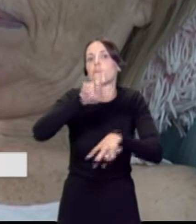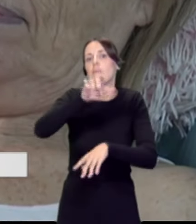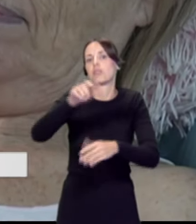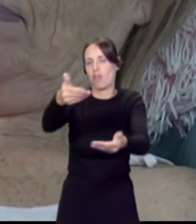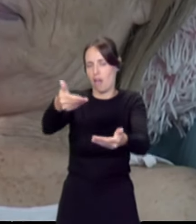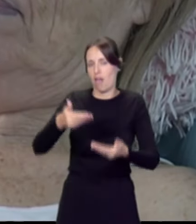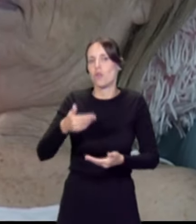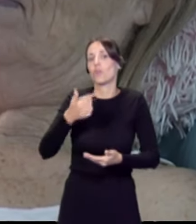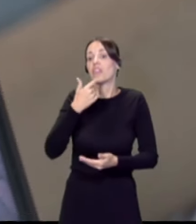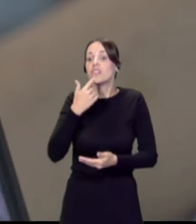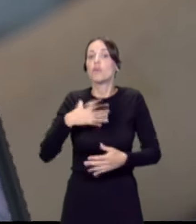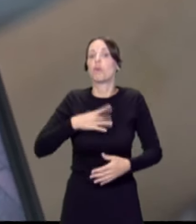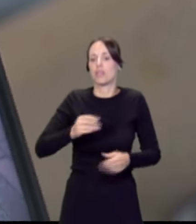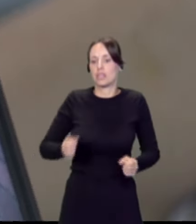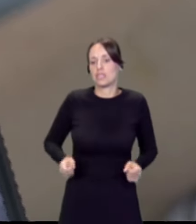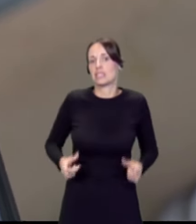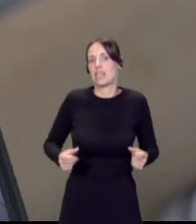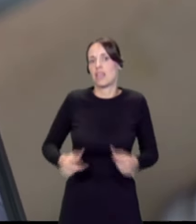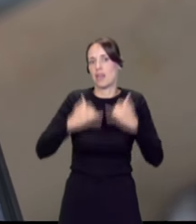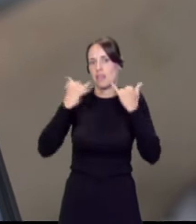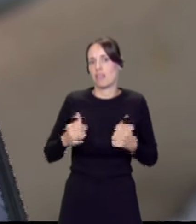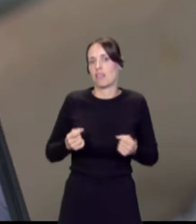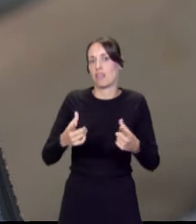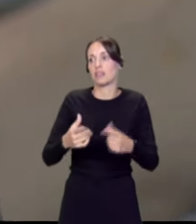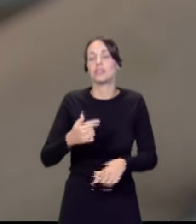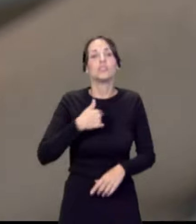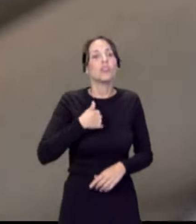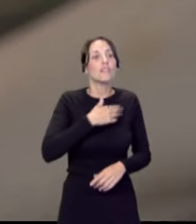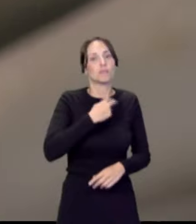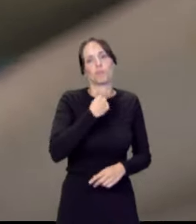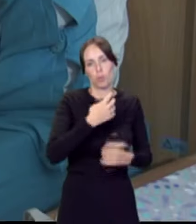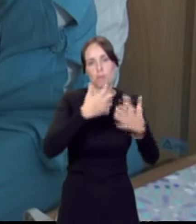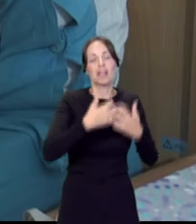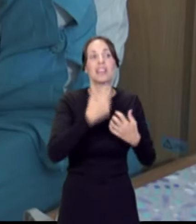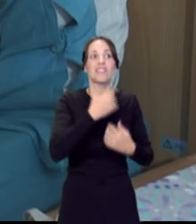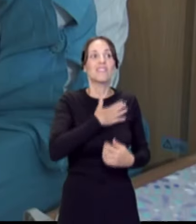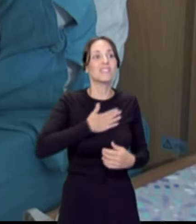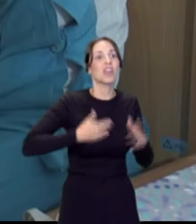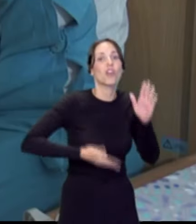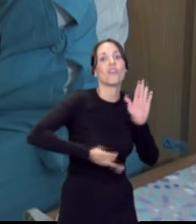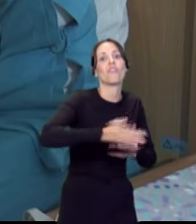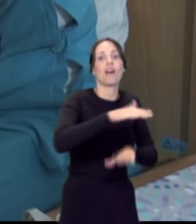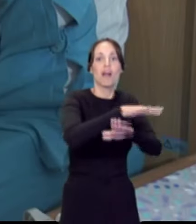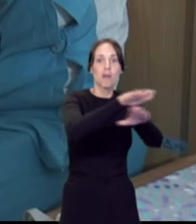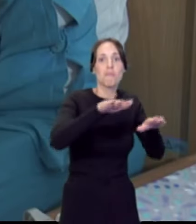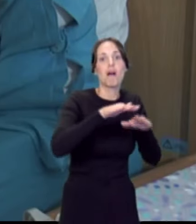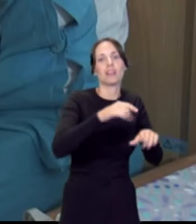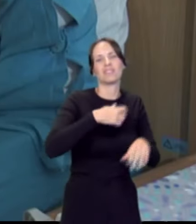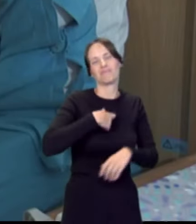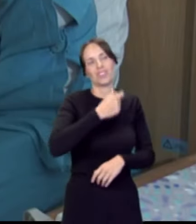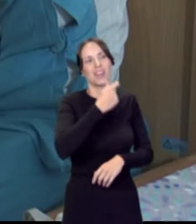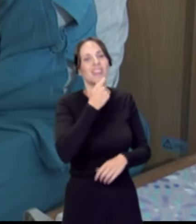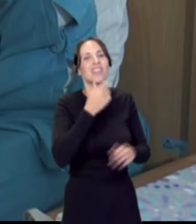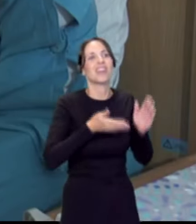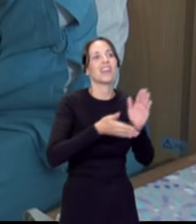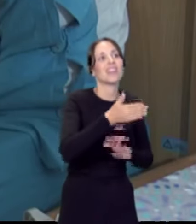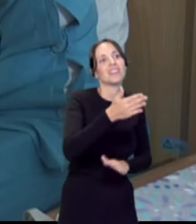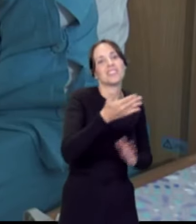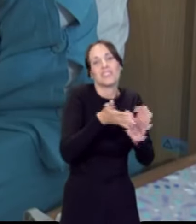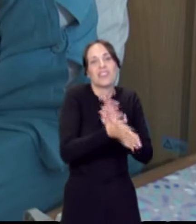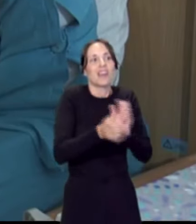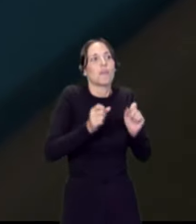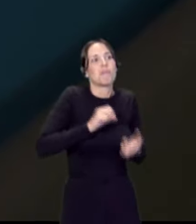silla mecanizada. Irme al fresco del mar. También paseo las canteras, en fin, salir al menos un día, sí, y otro